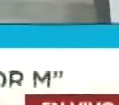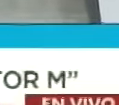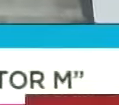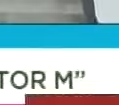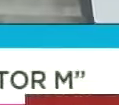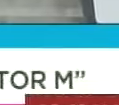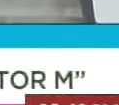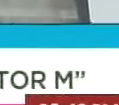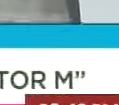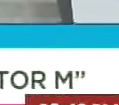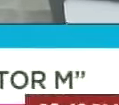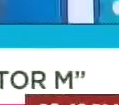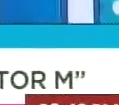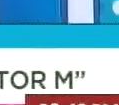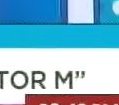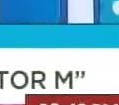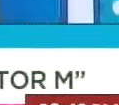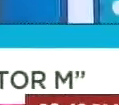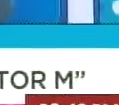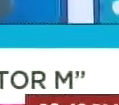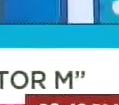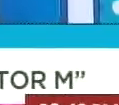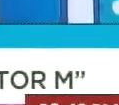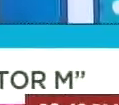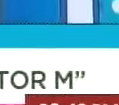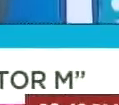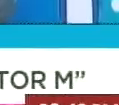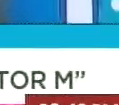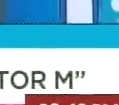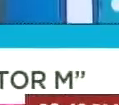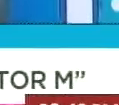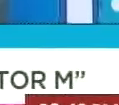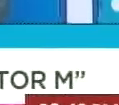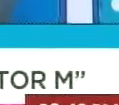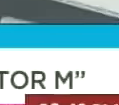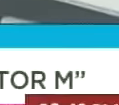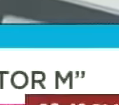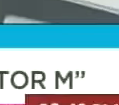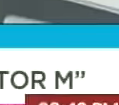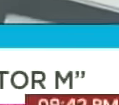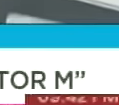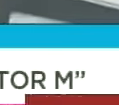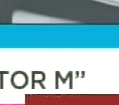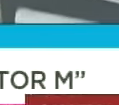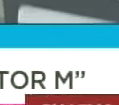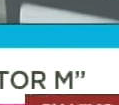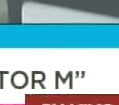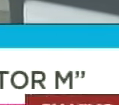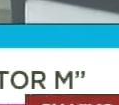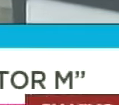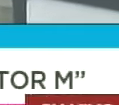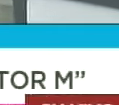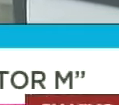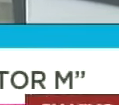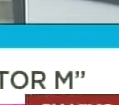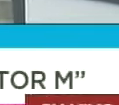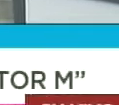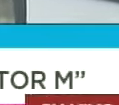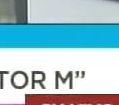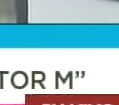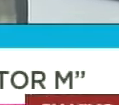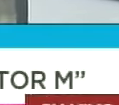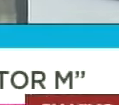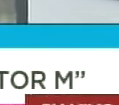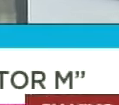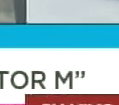la gente. Yo no me rindo por mi vida y mi futuro, voy pa'lante